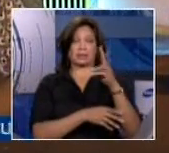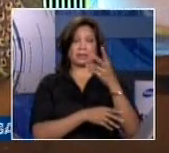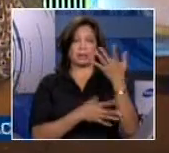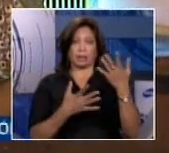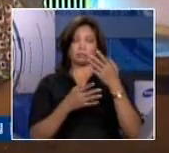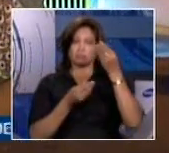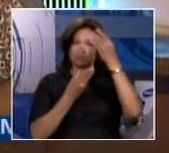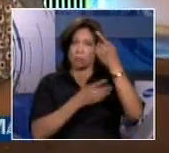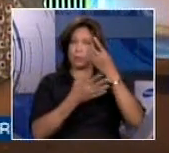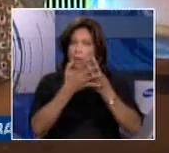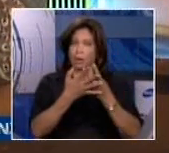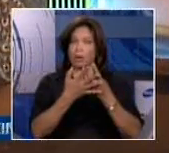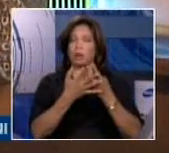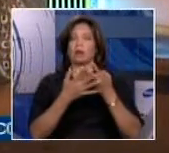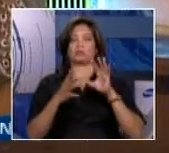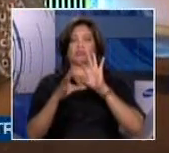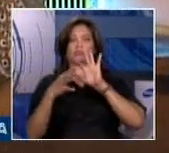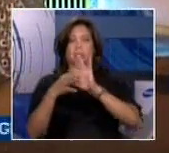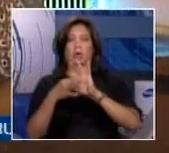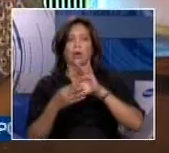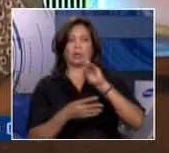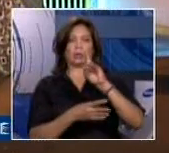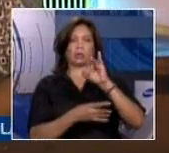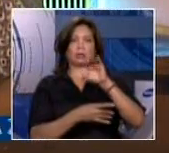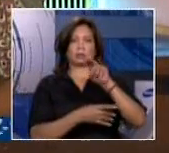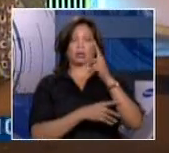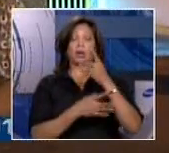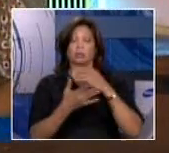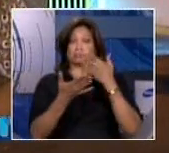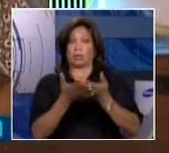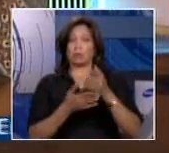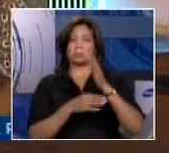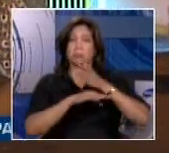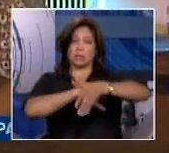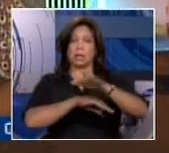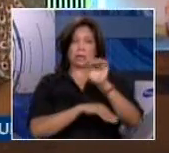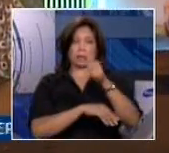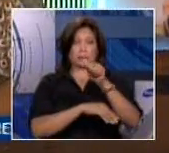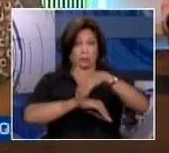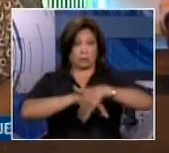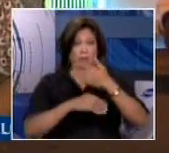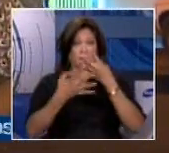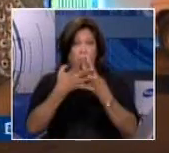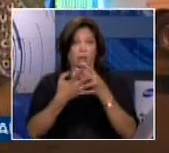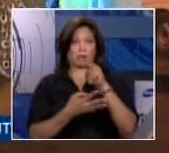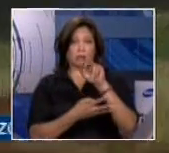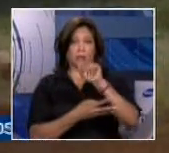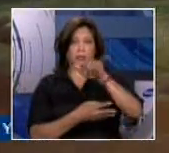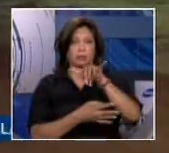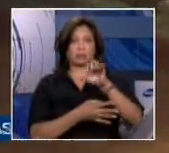se les conoció medida de coerción vinculados con el caso DICAN, donde llegaron pasadas las 10 de la noche a esta cárcel de